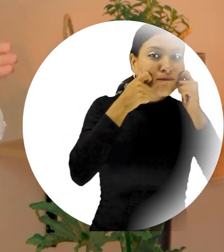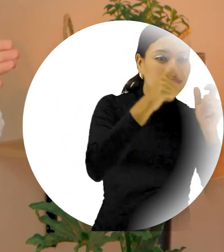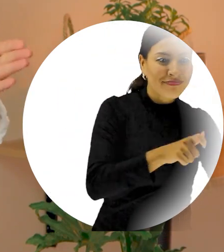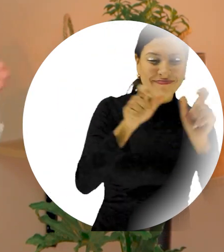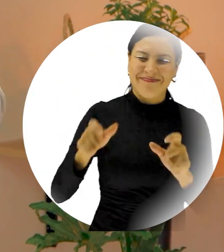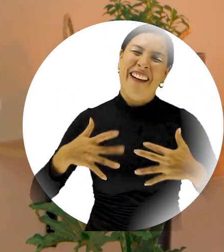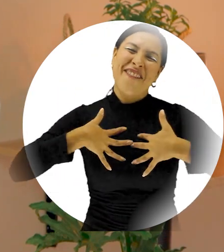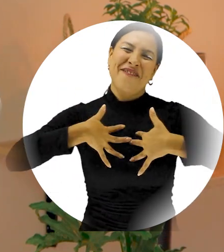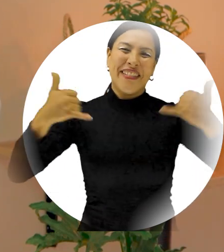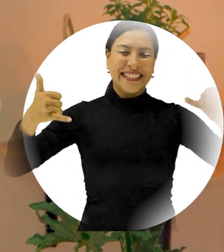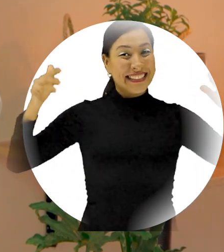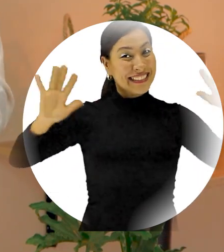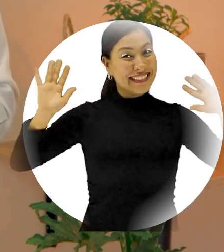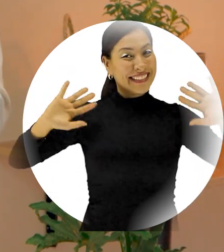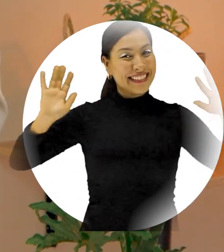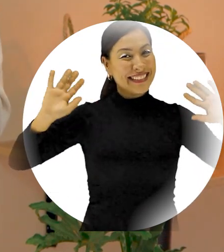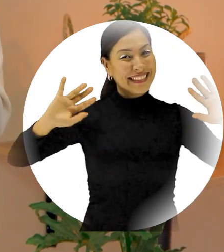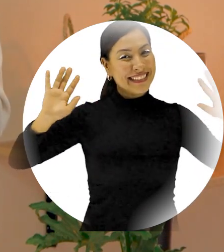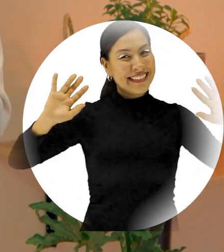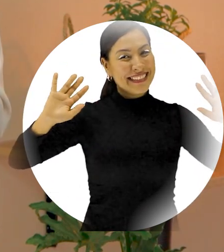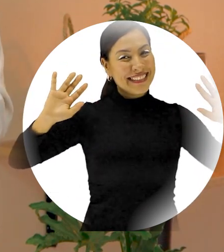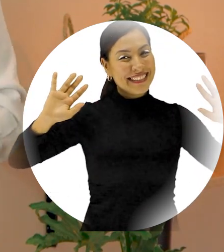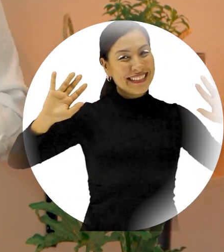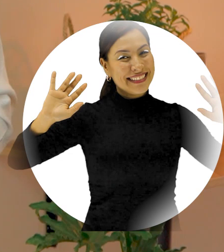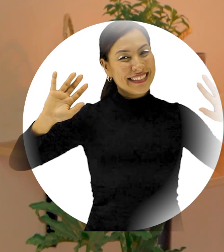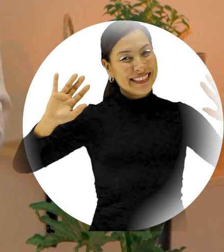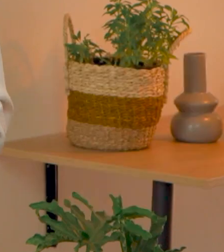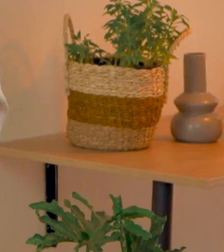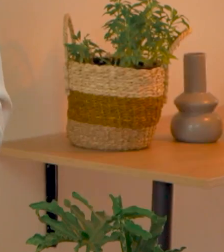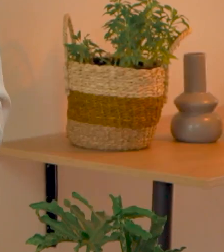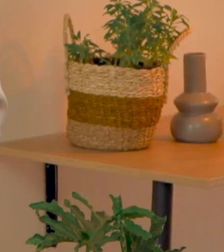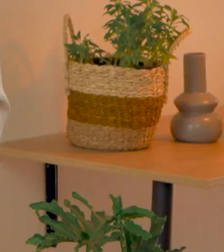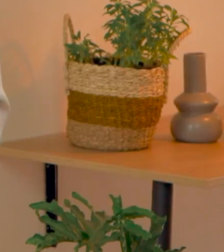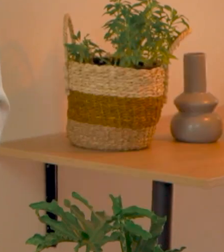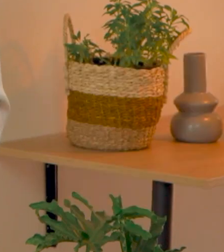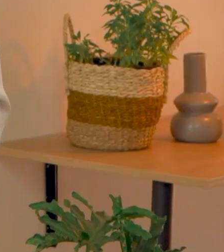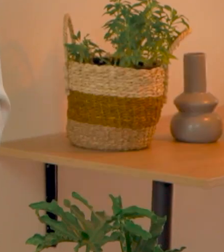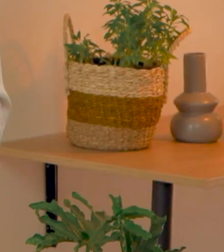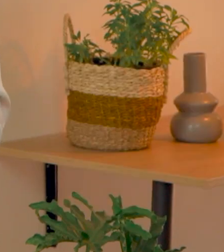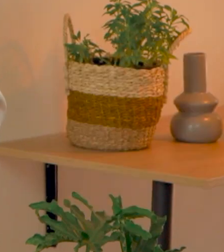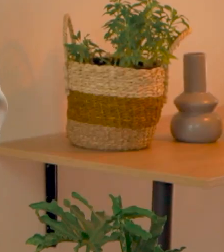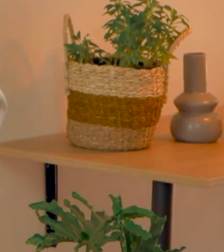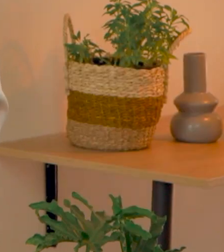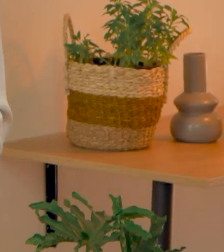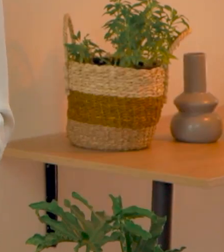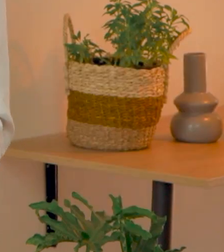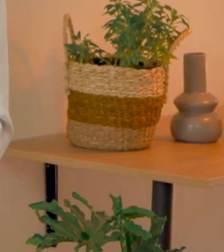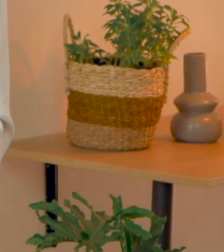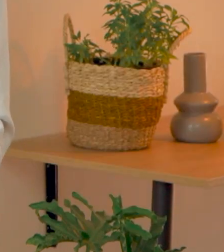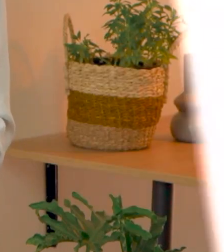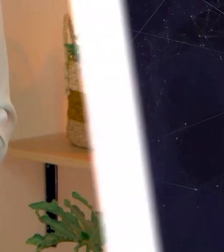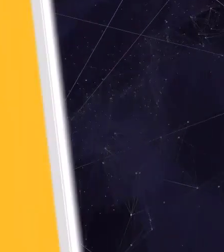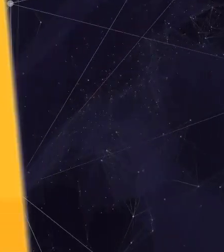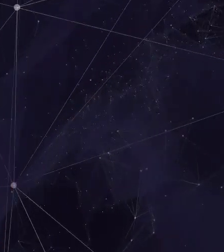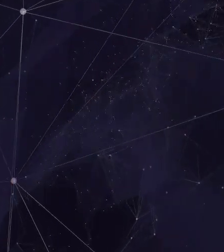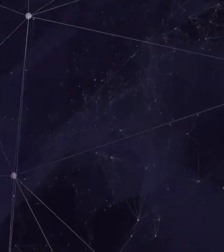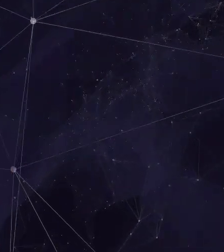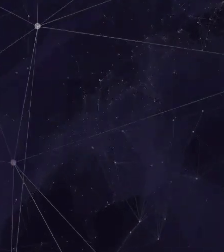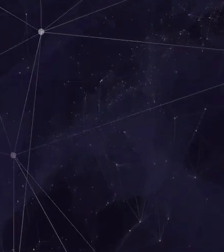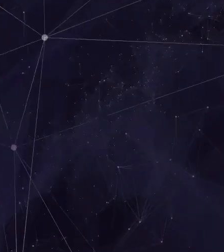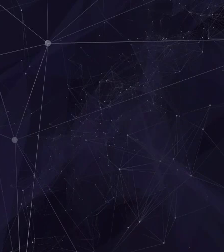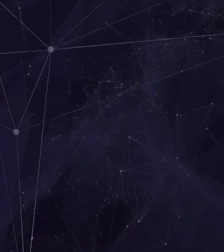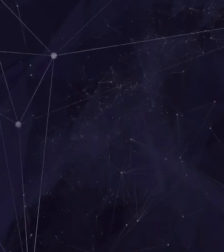les envío un beso, un abrazo gigante y recuerden que este canal está diseñado para seres humanos más humanos y felices. ¡Chao!